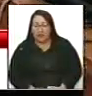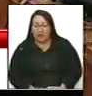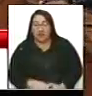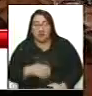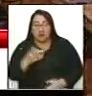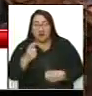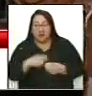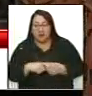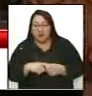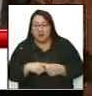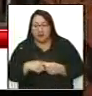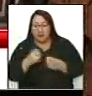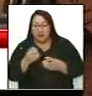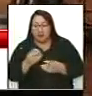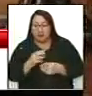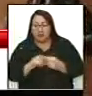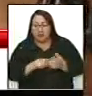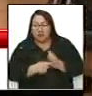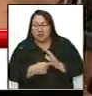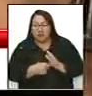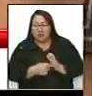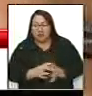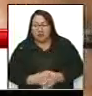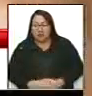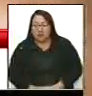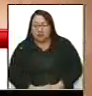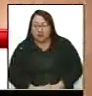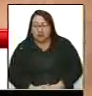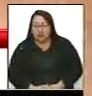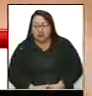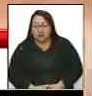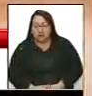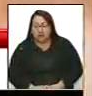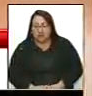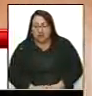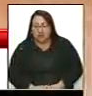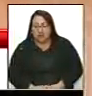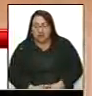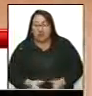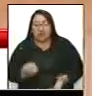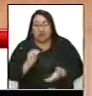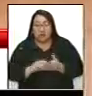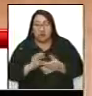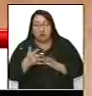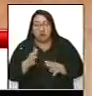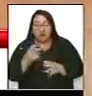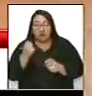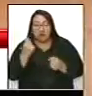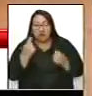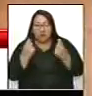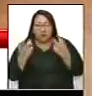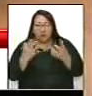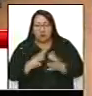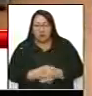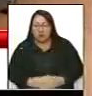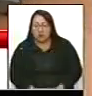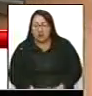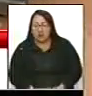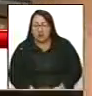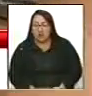participación. Y bueno, al punto y a lo que más o menos he podido un poco más nutrirme de